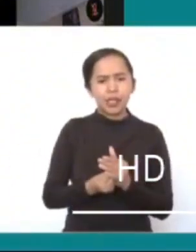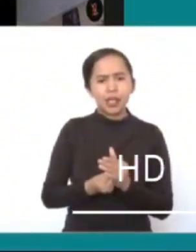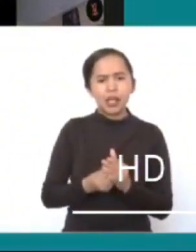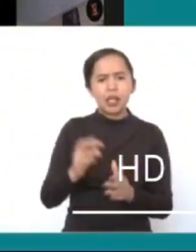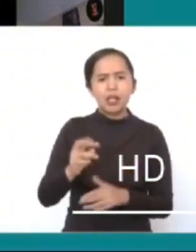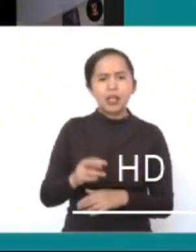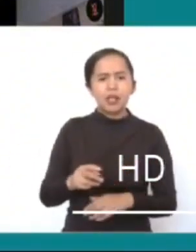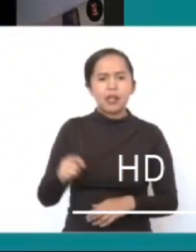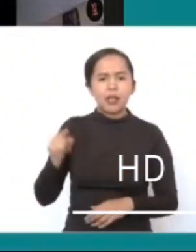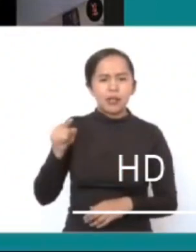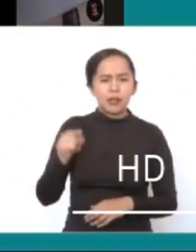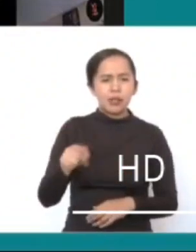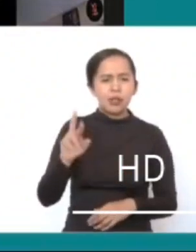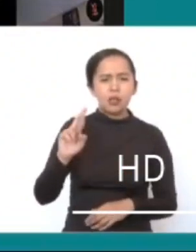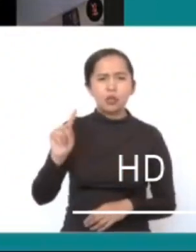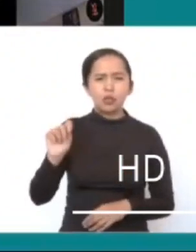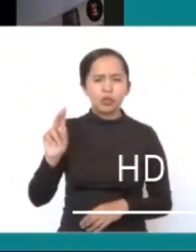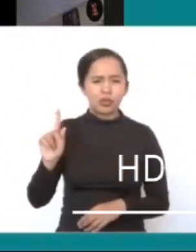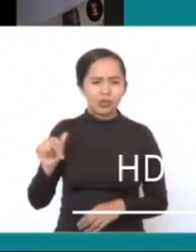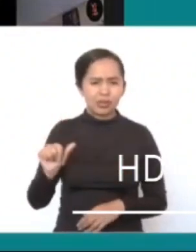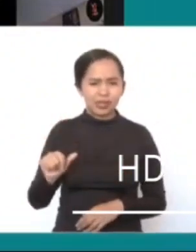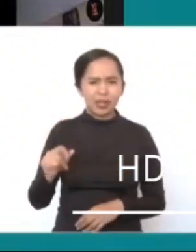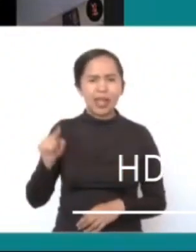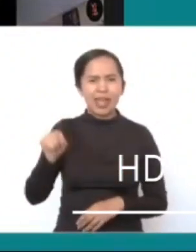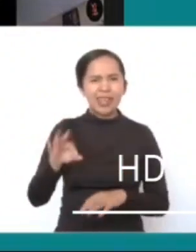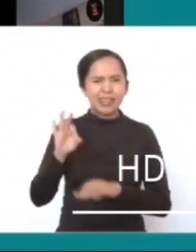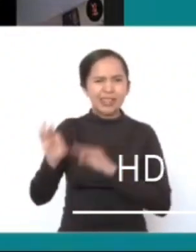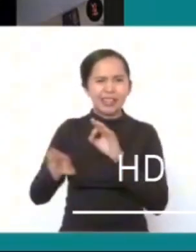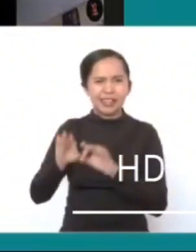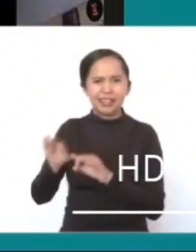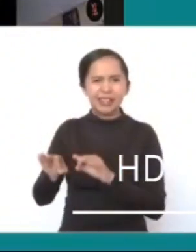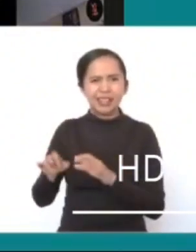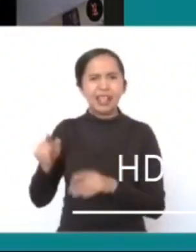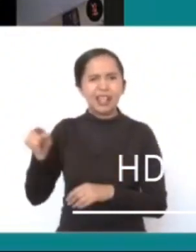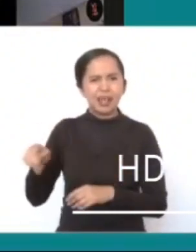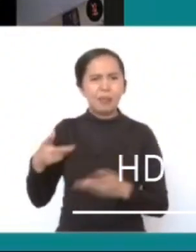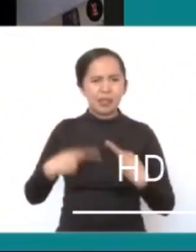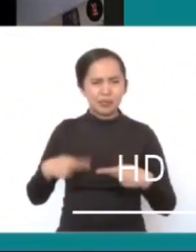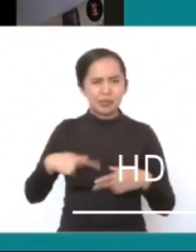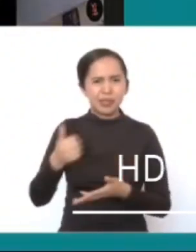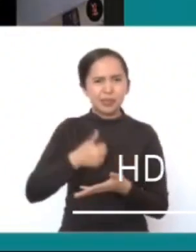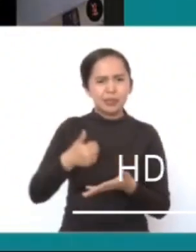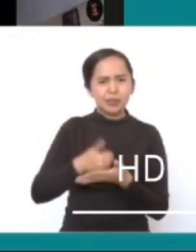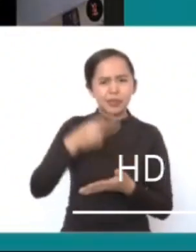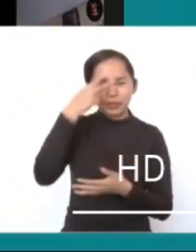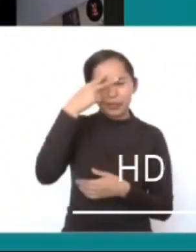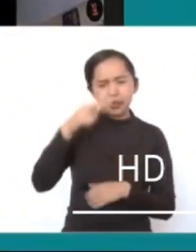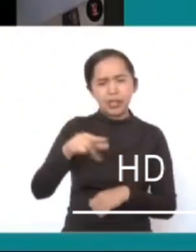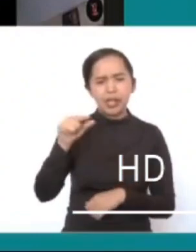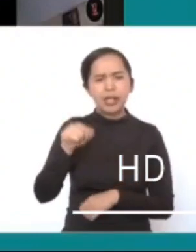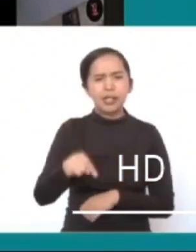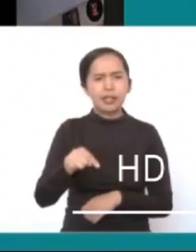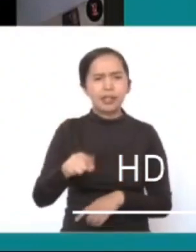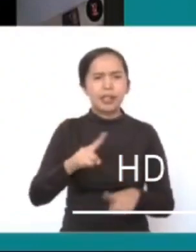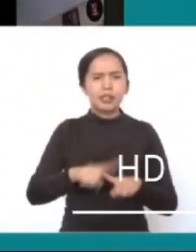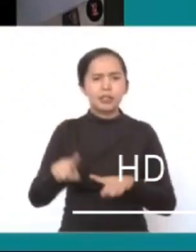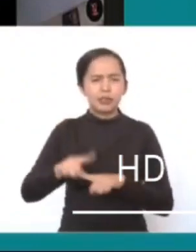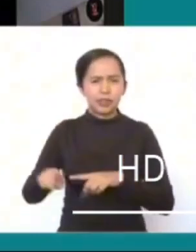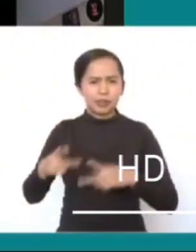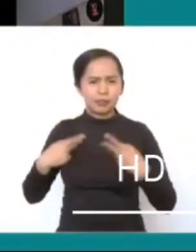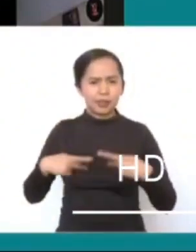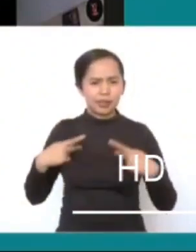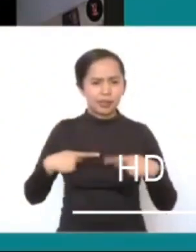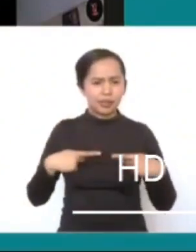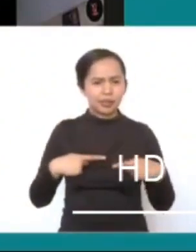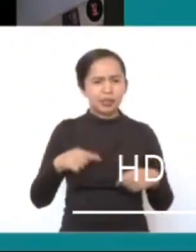de Detección y Canalización de Víctimas de Trata de Personas en la Ciudad de México, que fue impartida a diversas personas